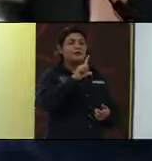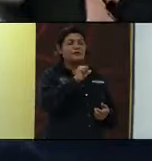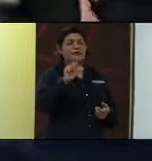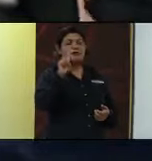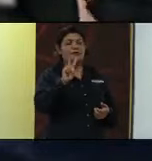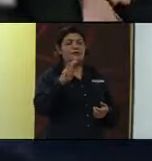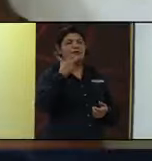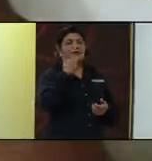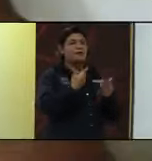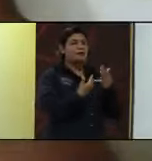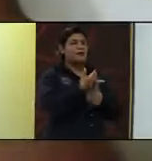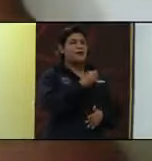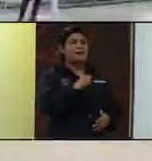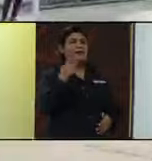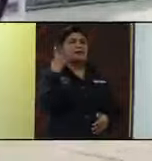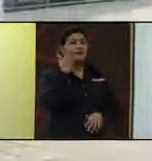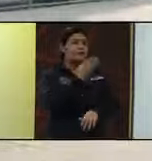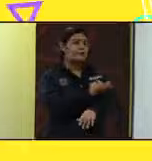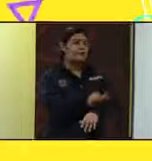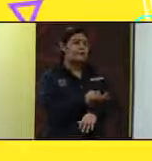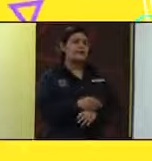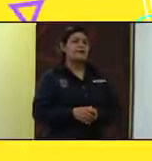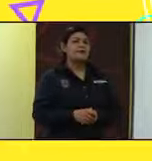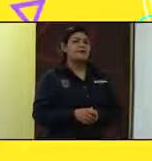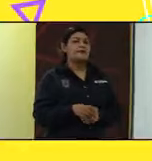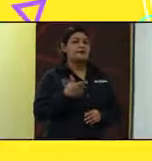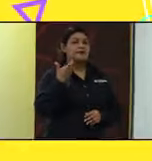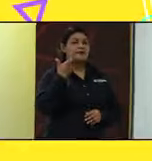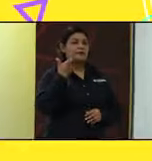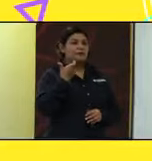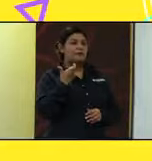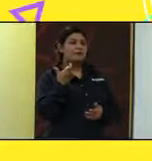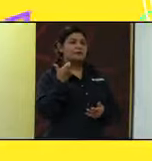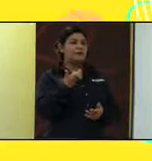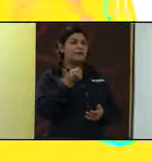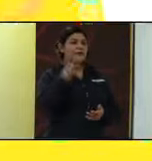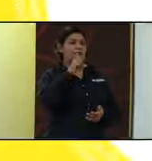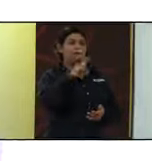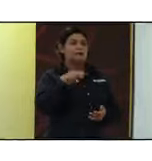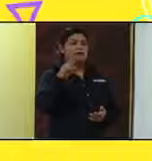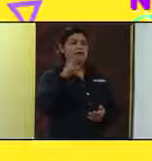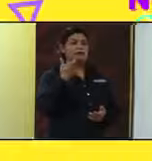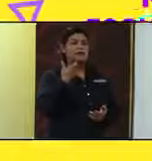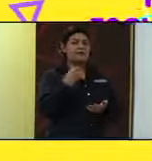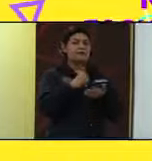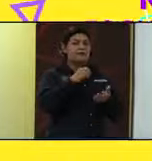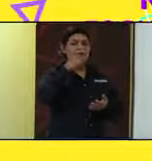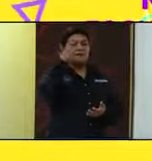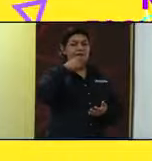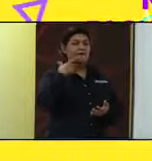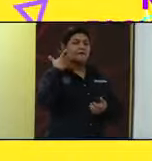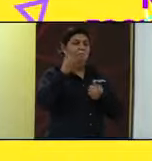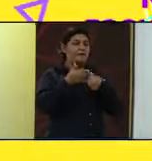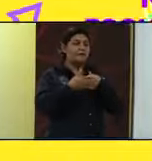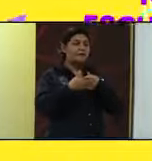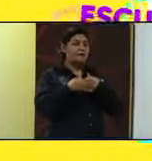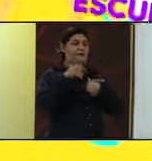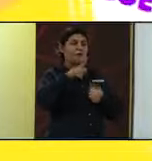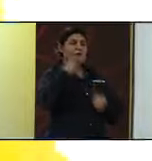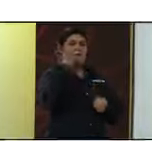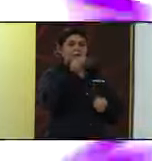viernes de 8 de la mañana a 4 de la tarde, con una cuota de recuperación de 100 pesos que serán destinados a nuestra próxima escuela